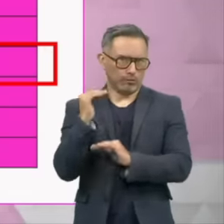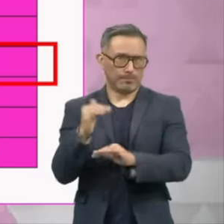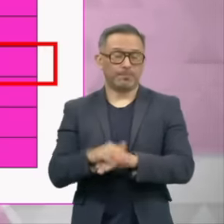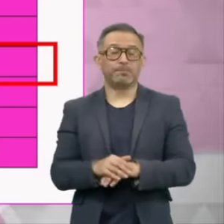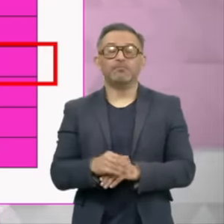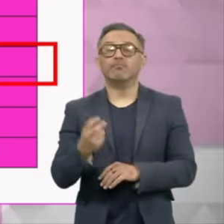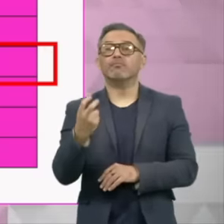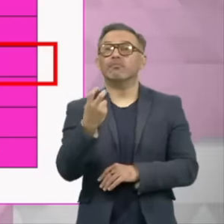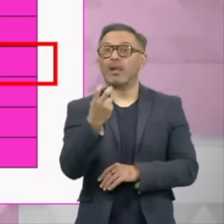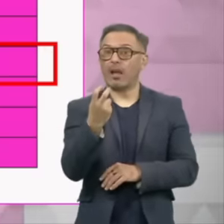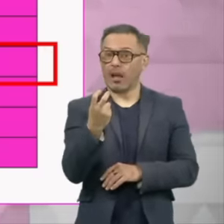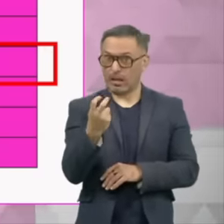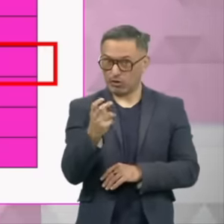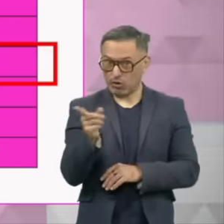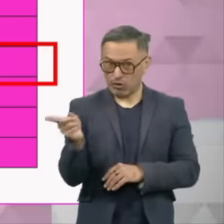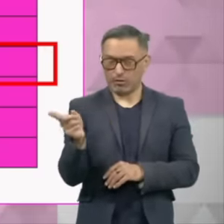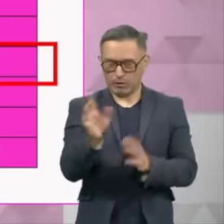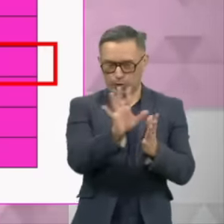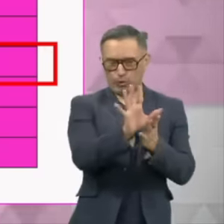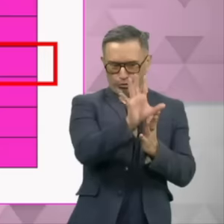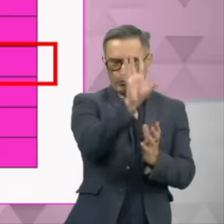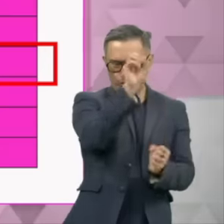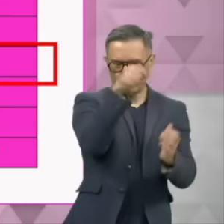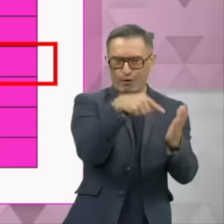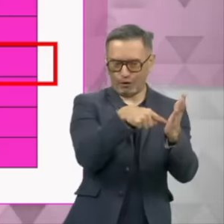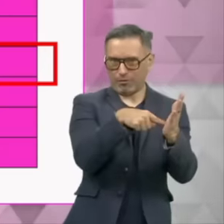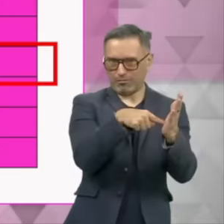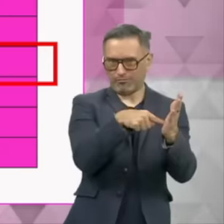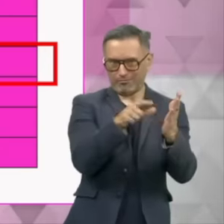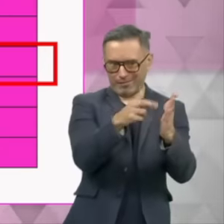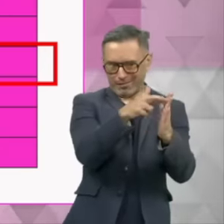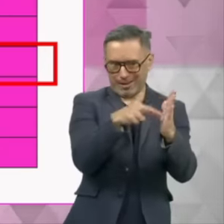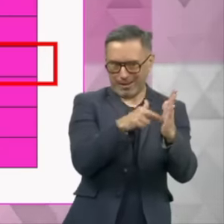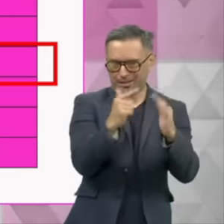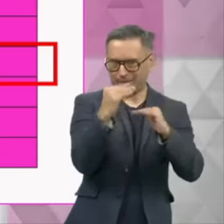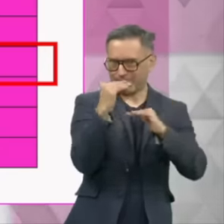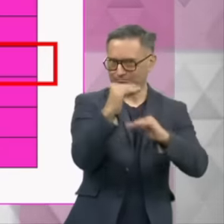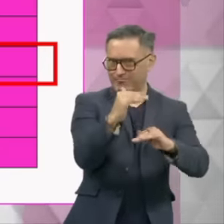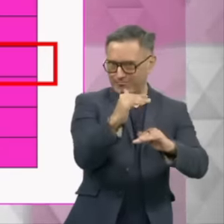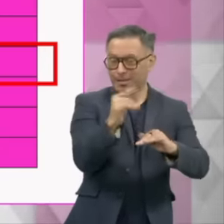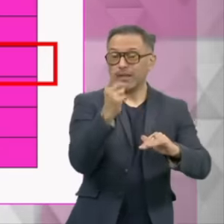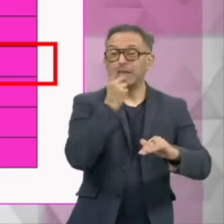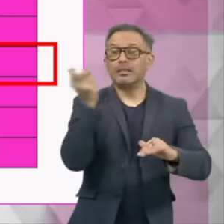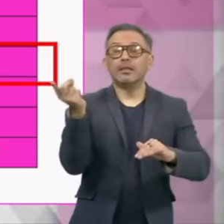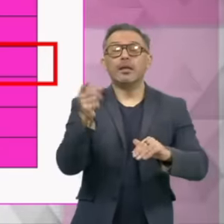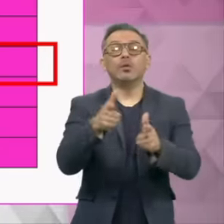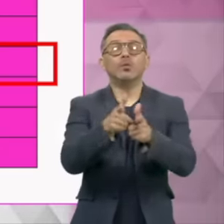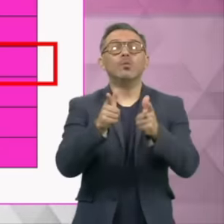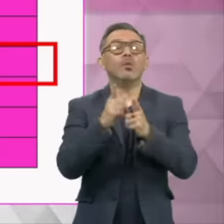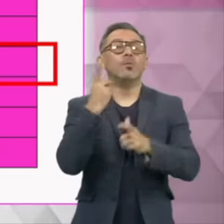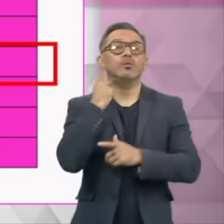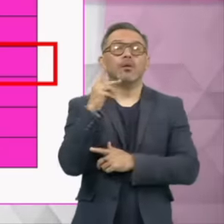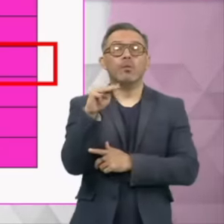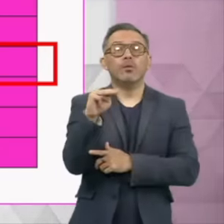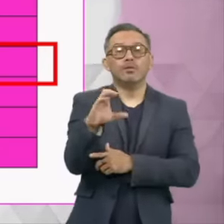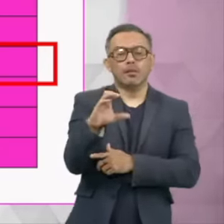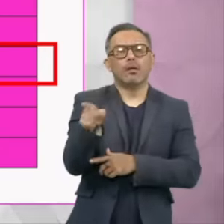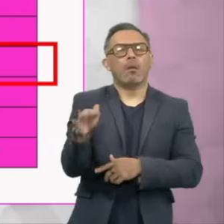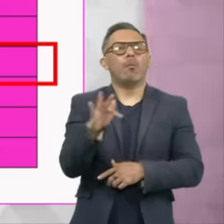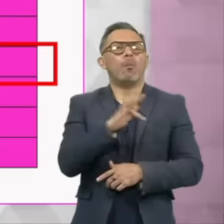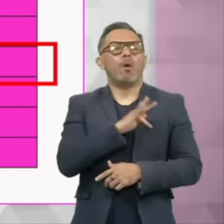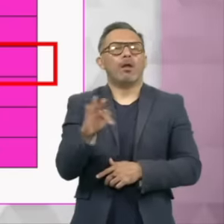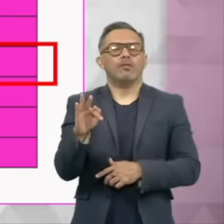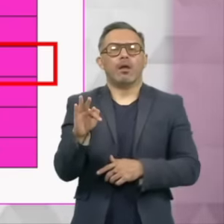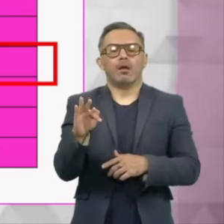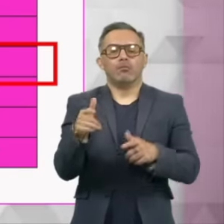límite constitucional permitido, implica que Movimiento Ciudadano pueda sobrerepresentarse